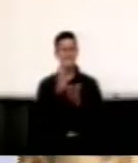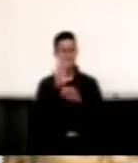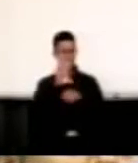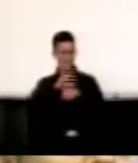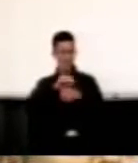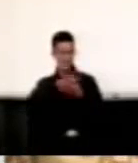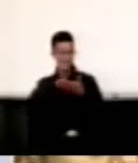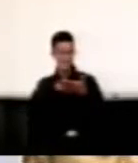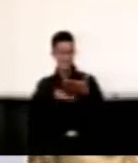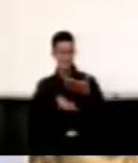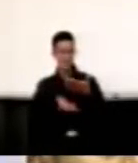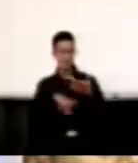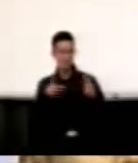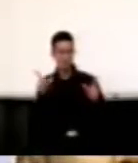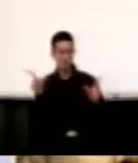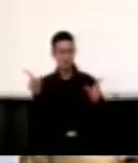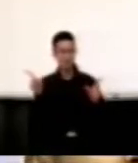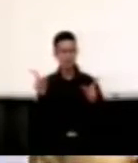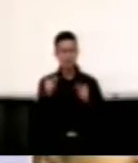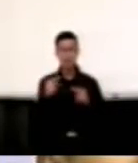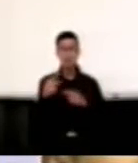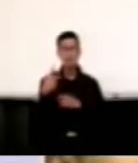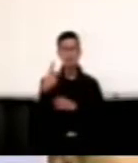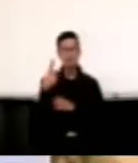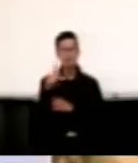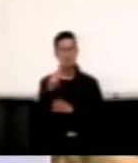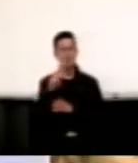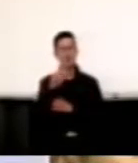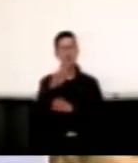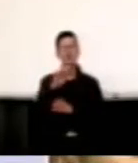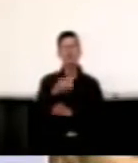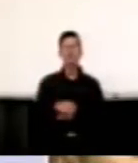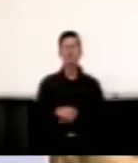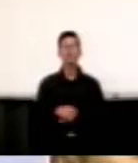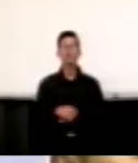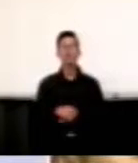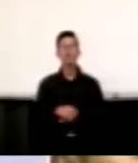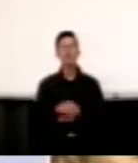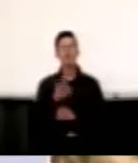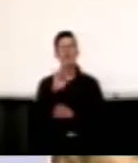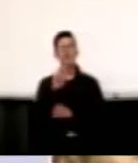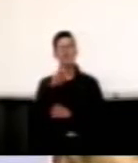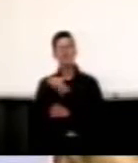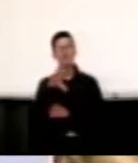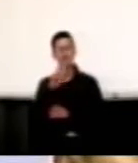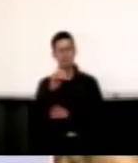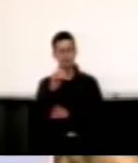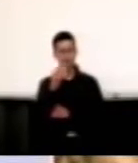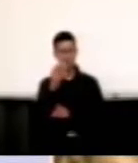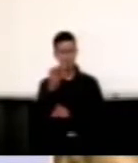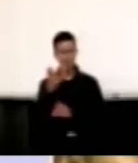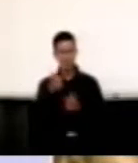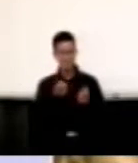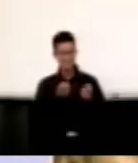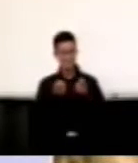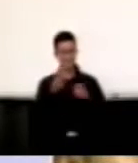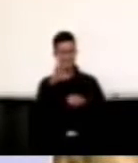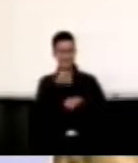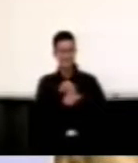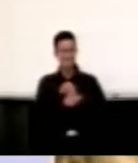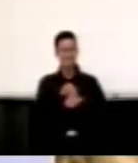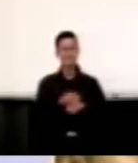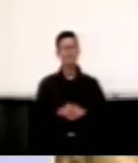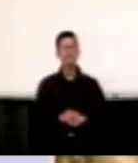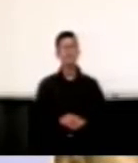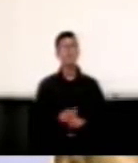síntesis curricular del doctor Francisco M. Mora Cifuentes, quien fungirá como moderador de esta presentación.